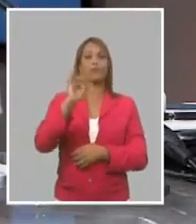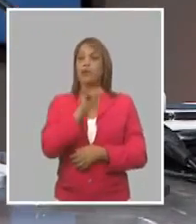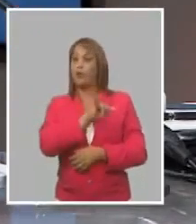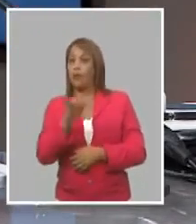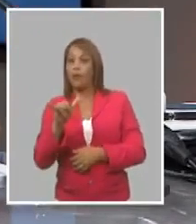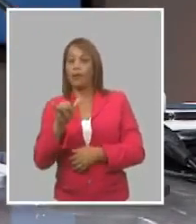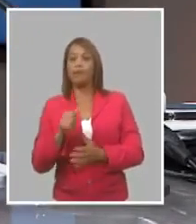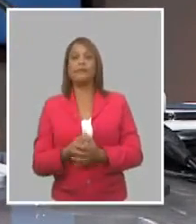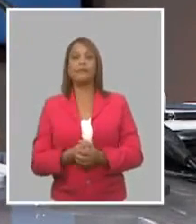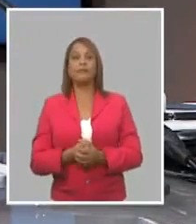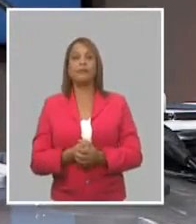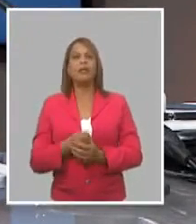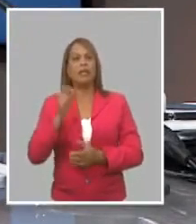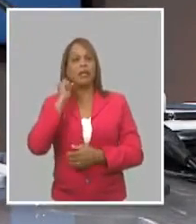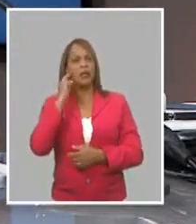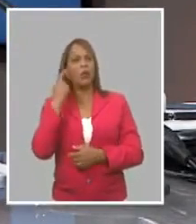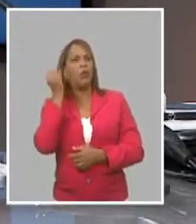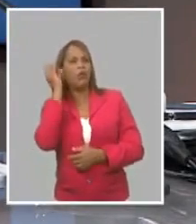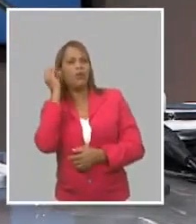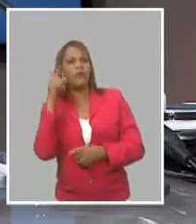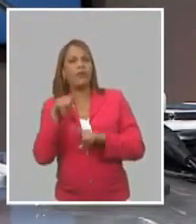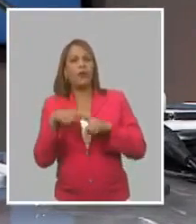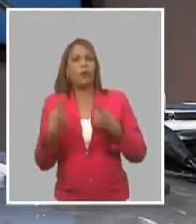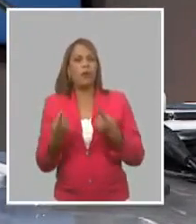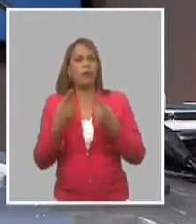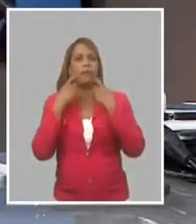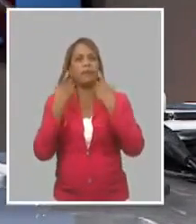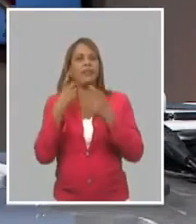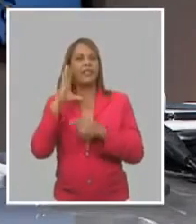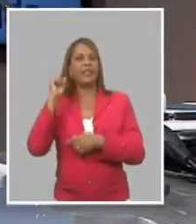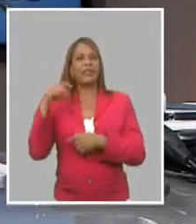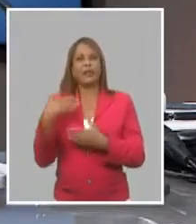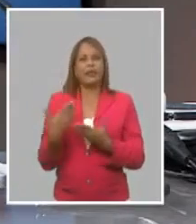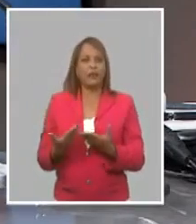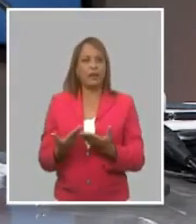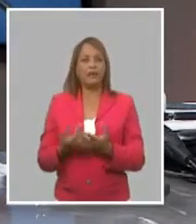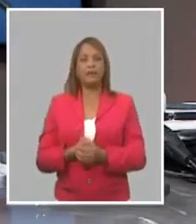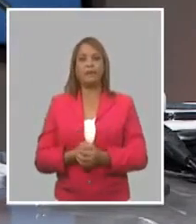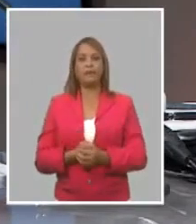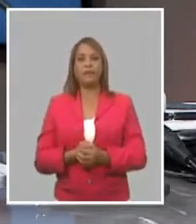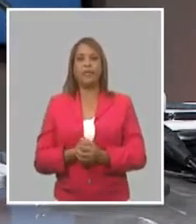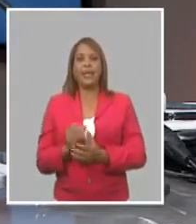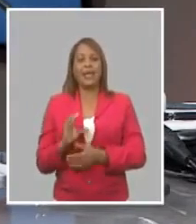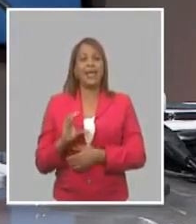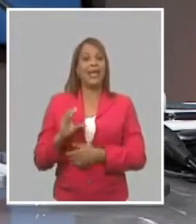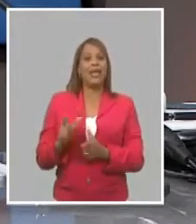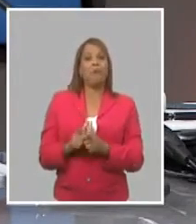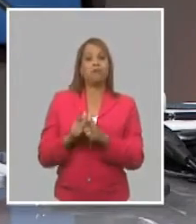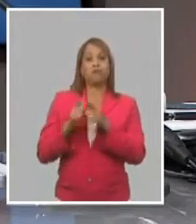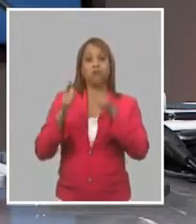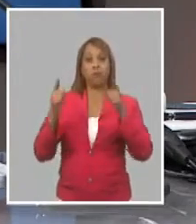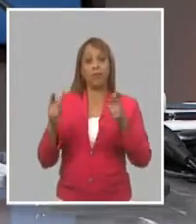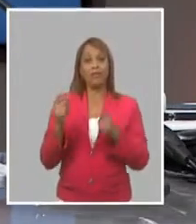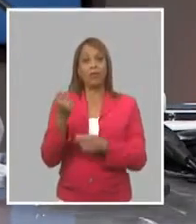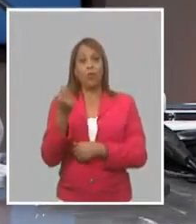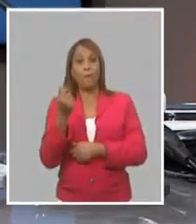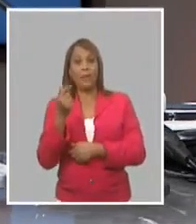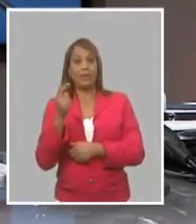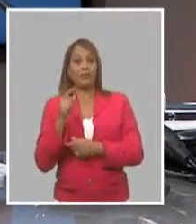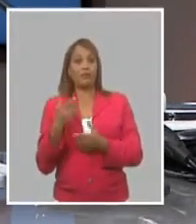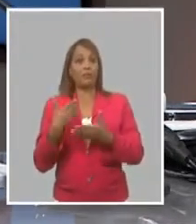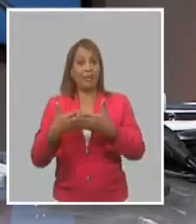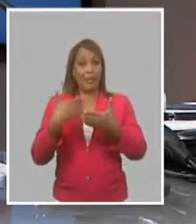otra idea que a mí me parece bien importante es que entendamos que el incremento de los precios mayoristas en